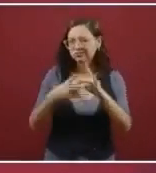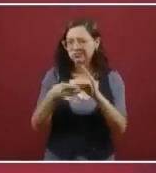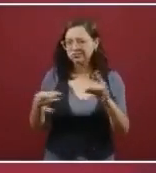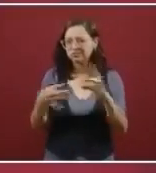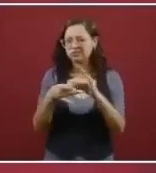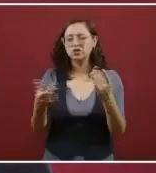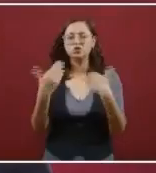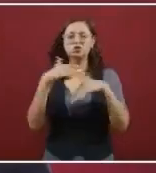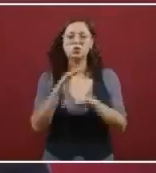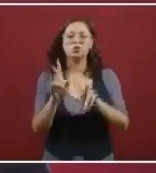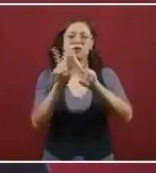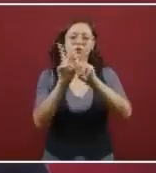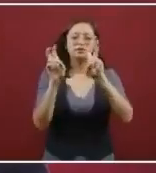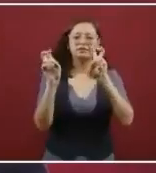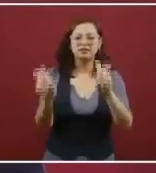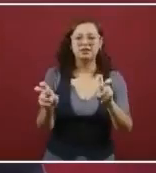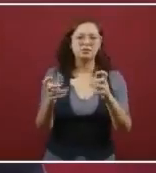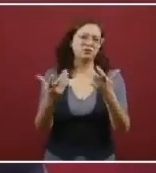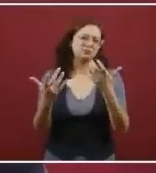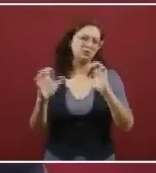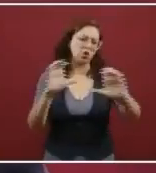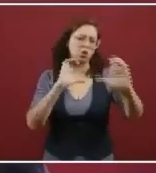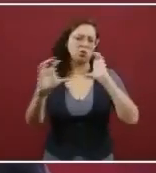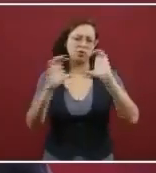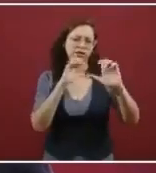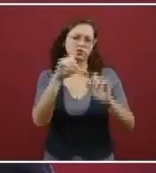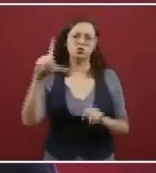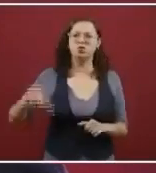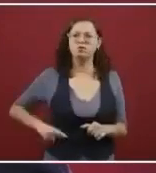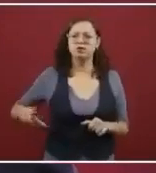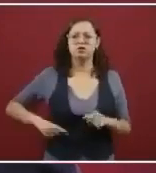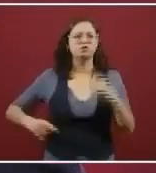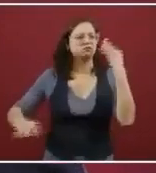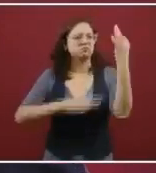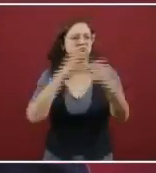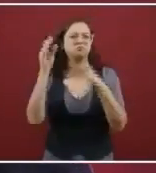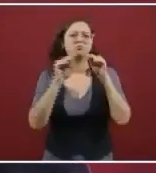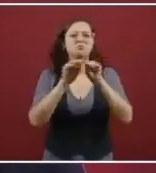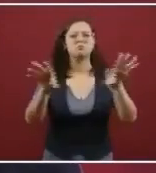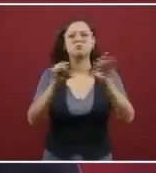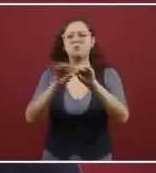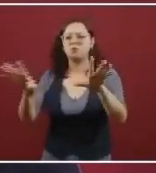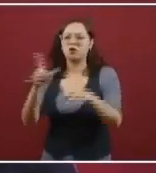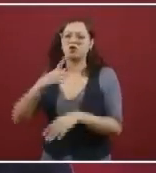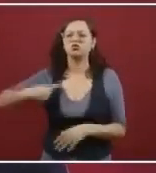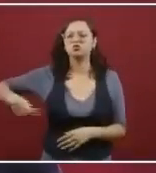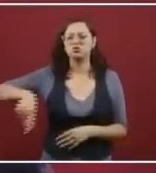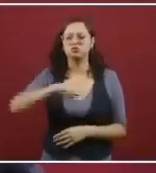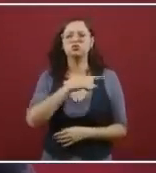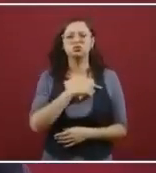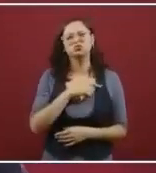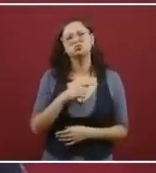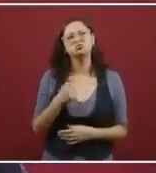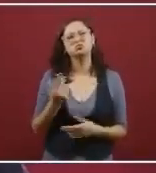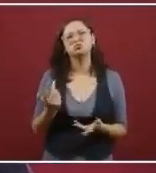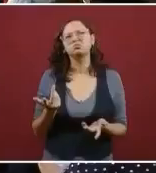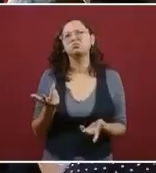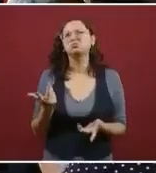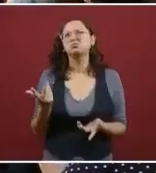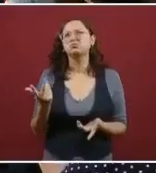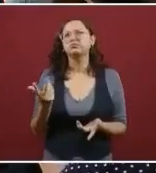sobre la política de comunicación del gobierno. Estamos dispuestos a que se